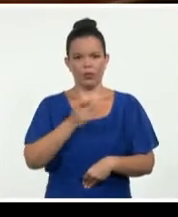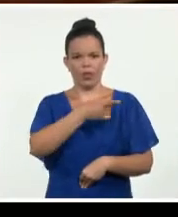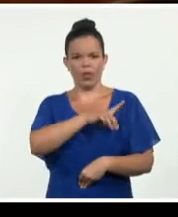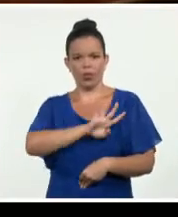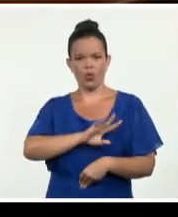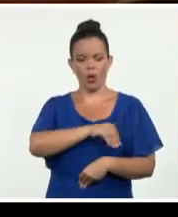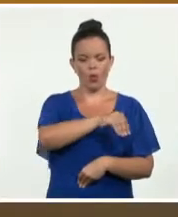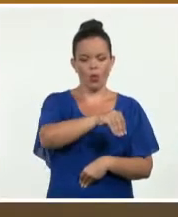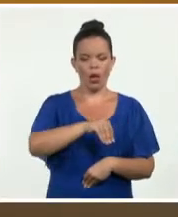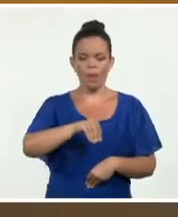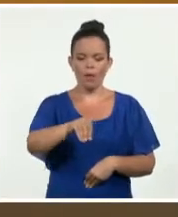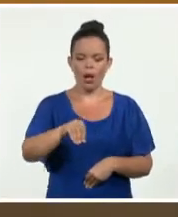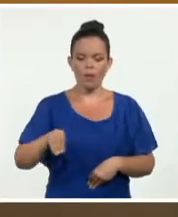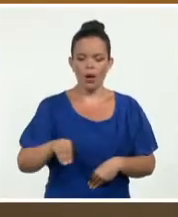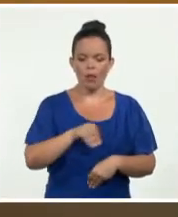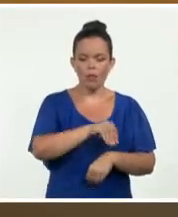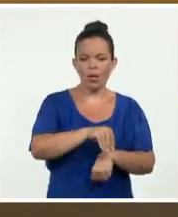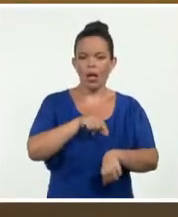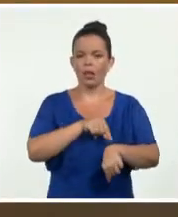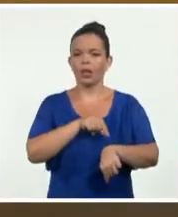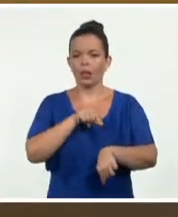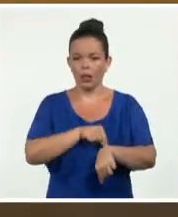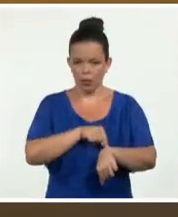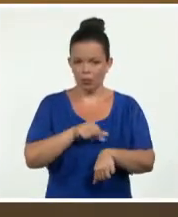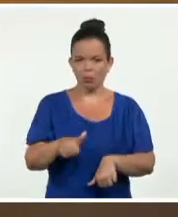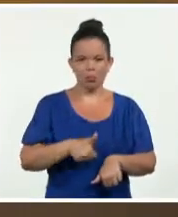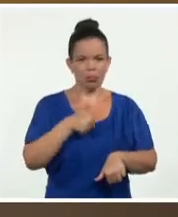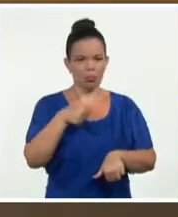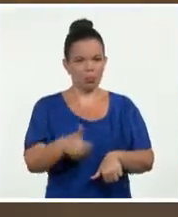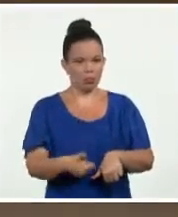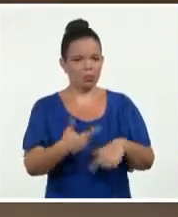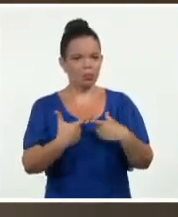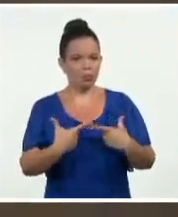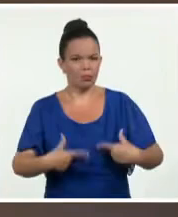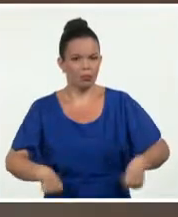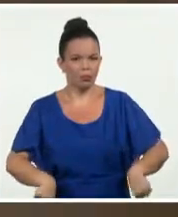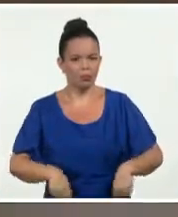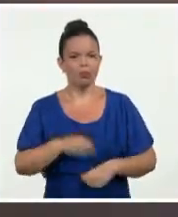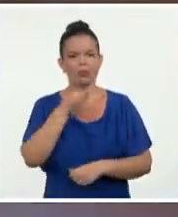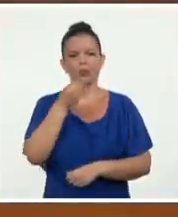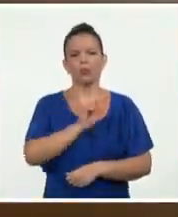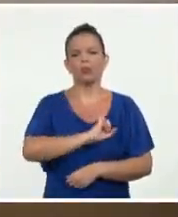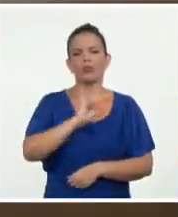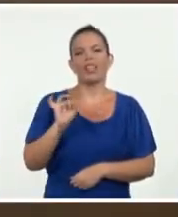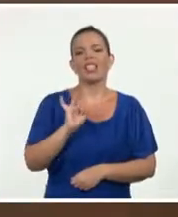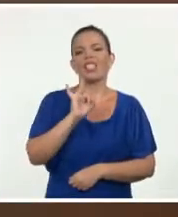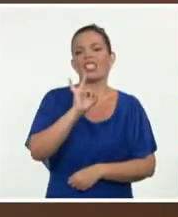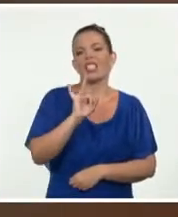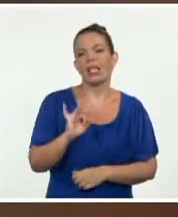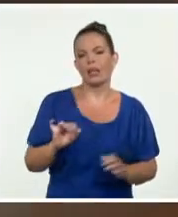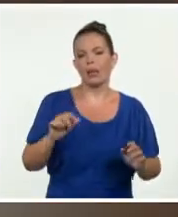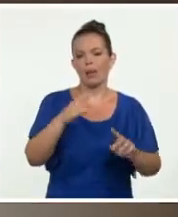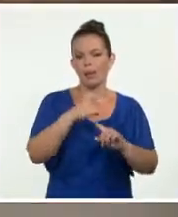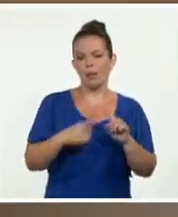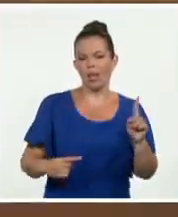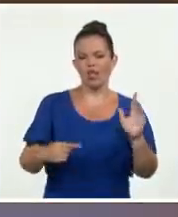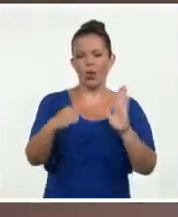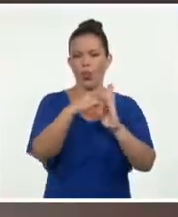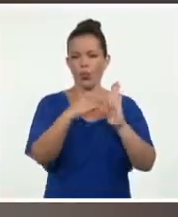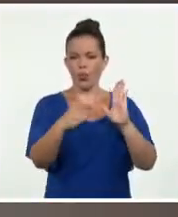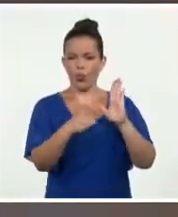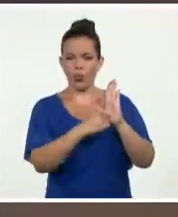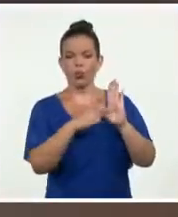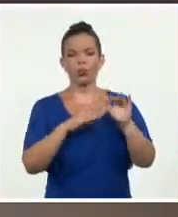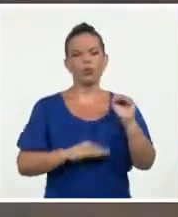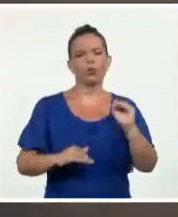una apertura Ruy López. Y con este desenlace, el gran maestro antillano arribó a la cifra de 7,5 puntos y superó por desempate